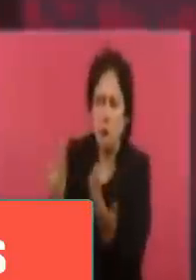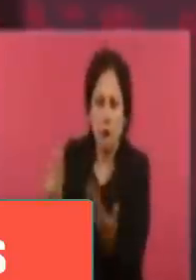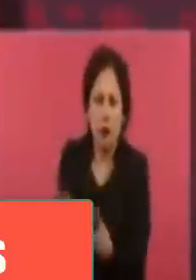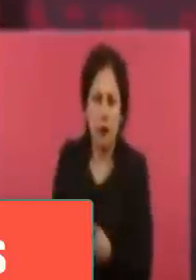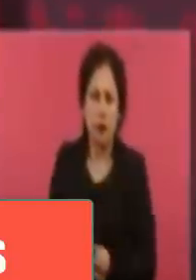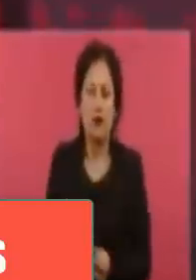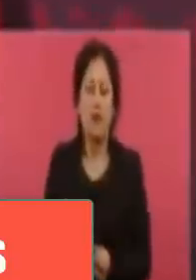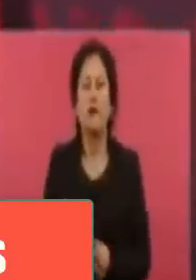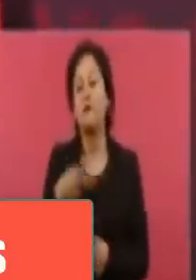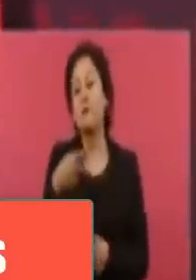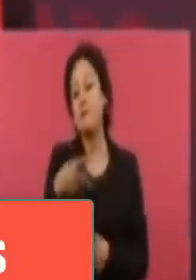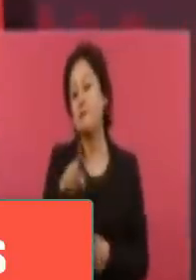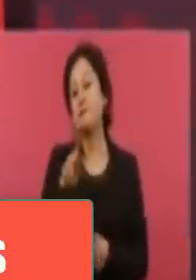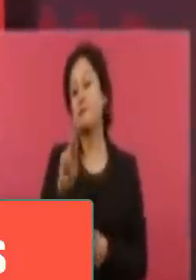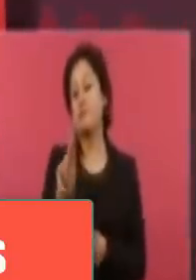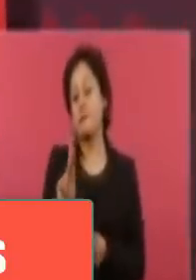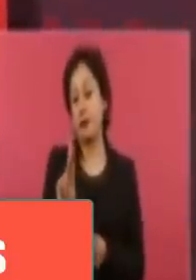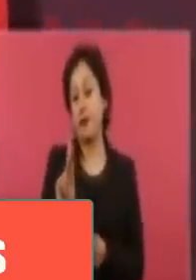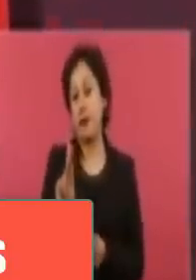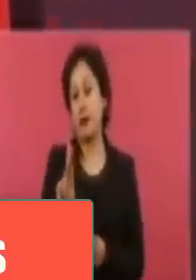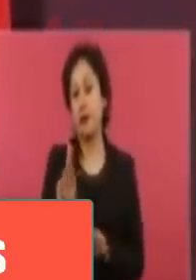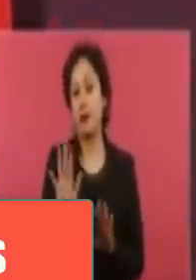embargo, por razones